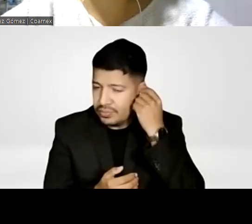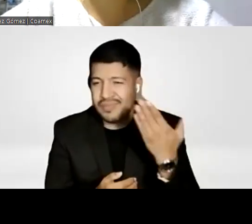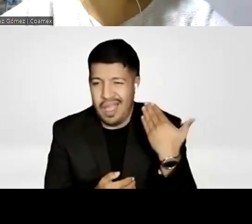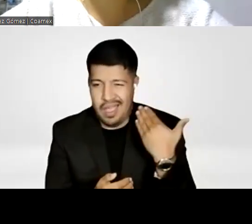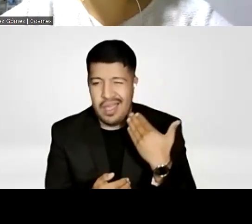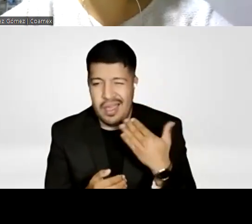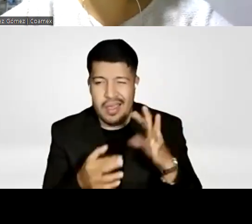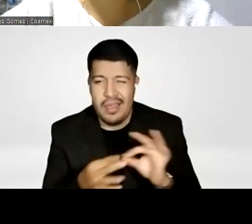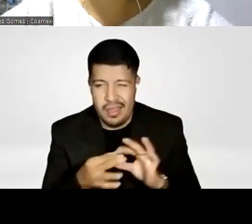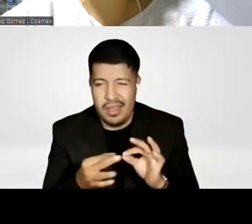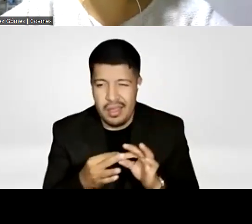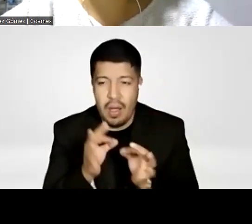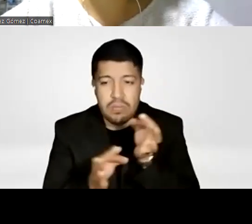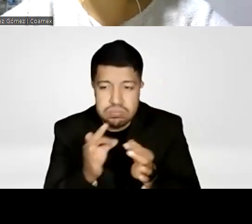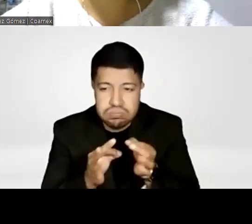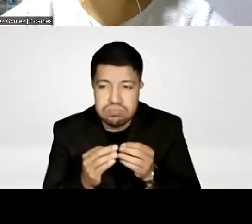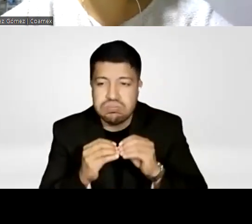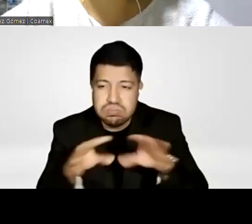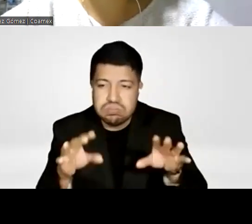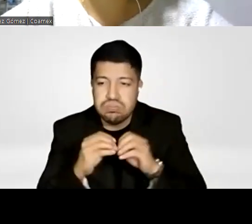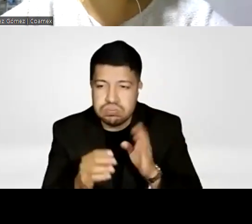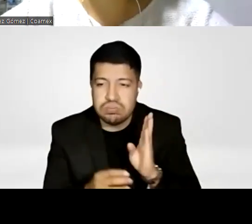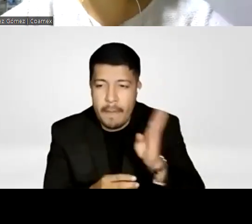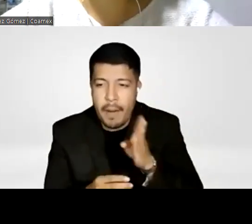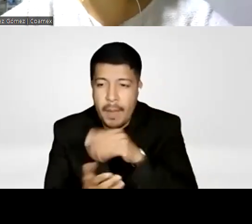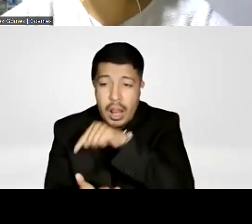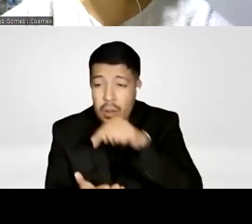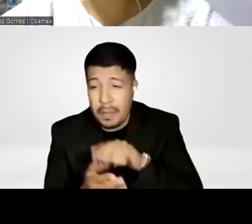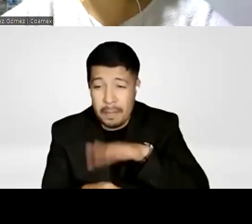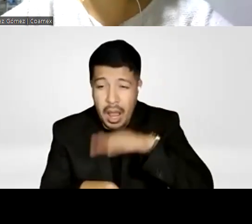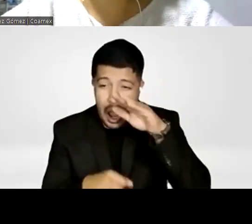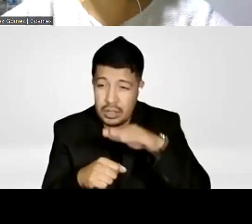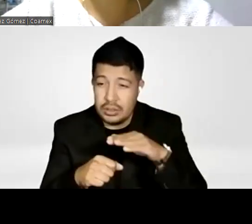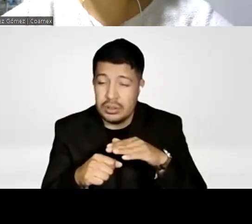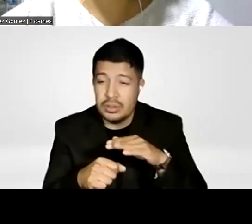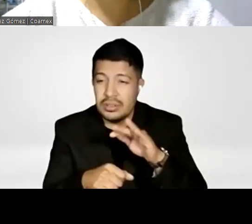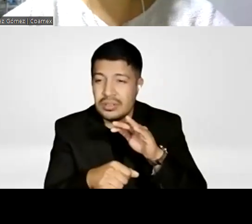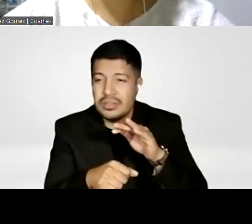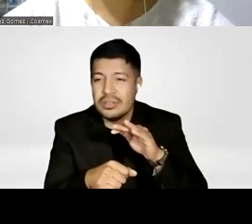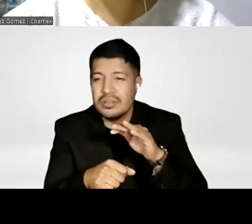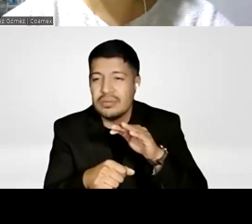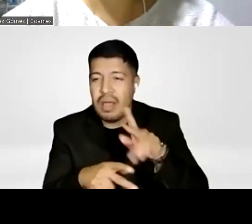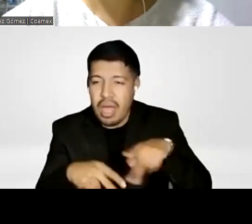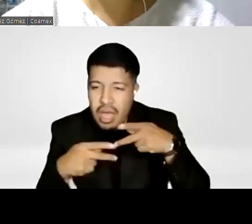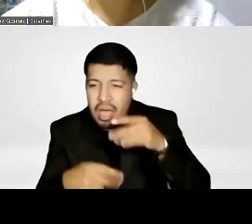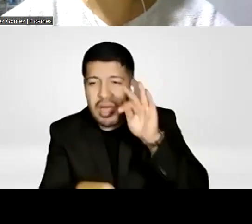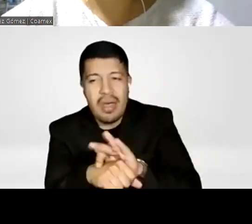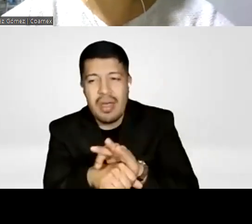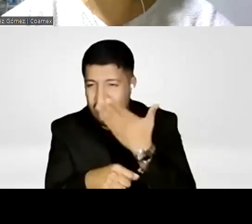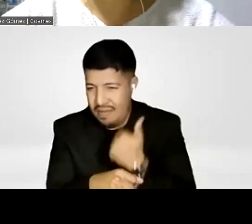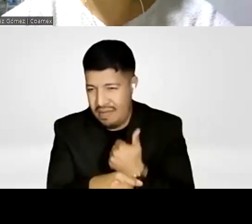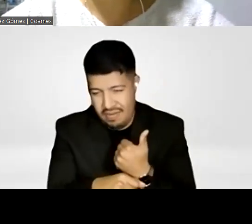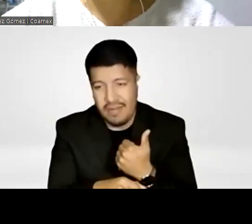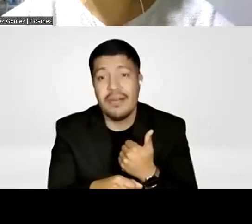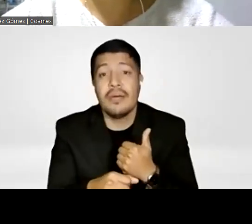detección a lugares de alta vulnerabilidad. Hemos estado especializando a